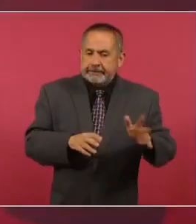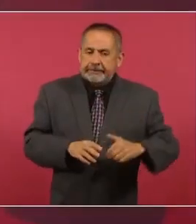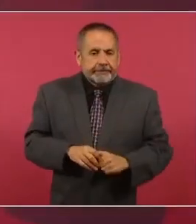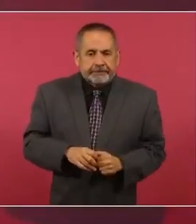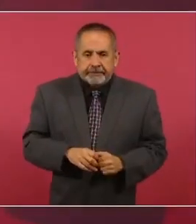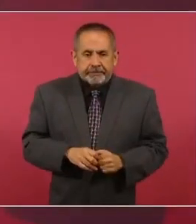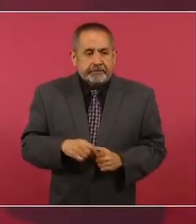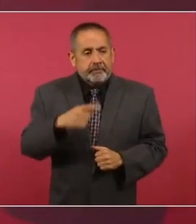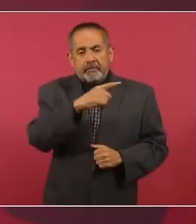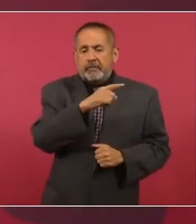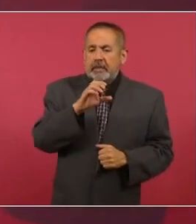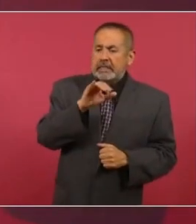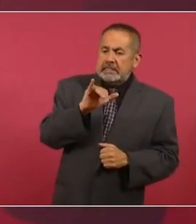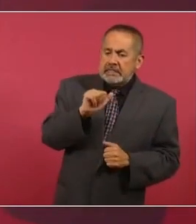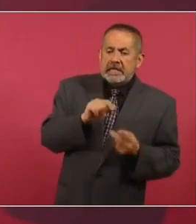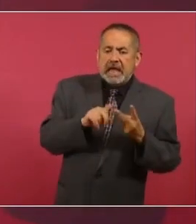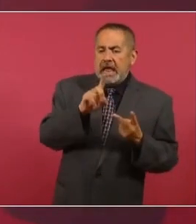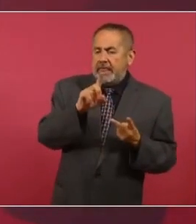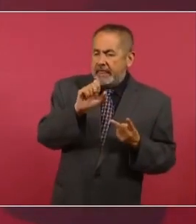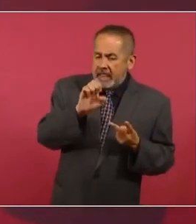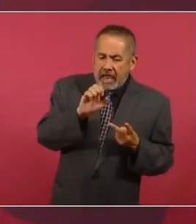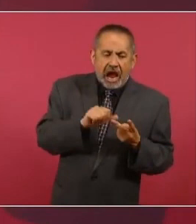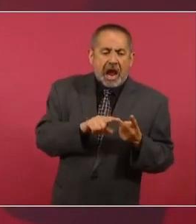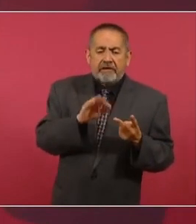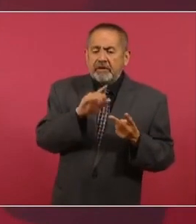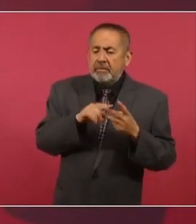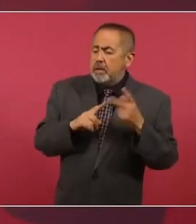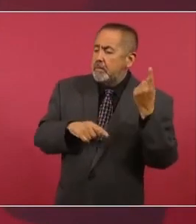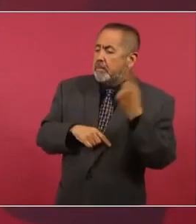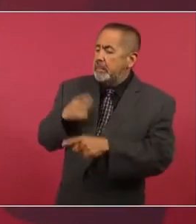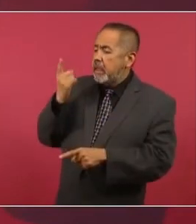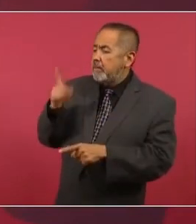de las agencias. Ellos mandaban